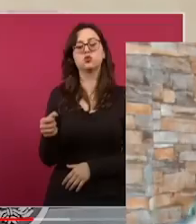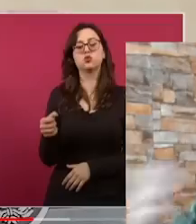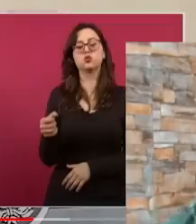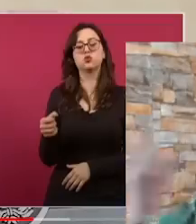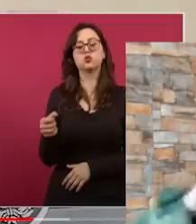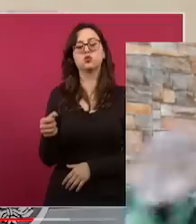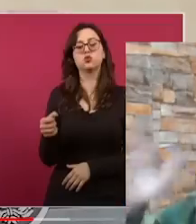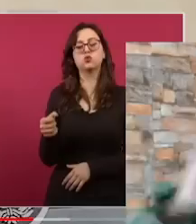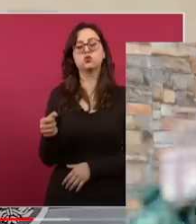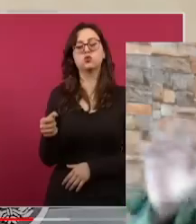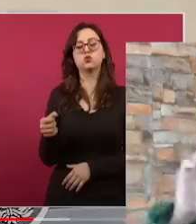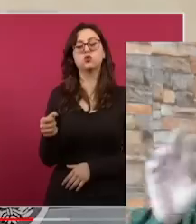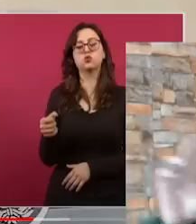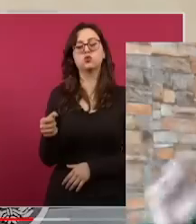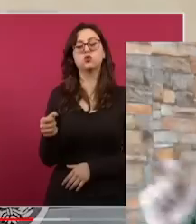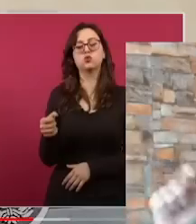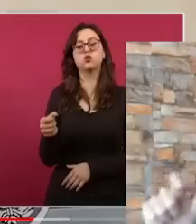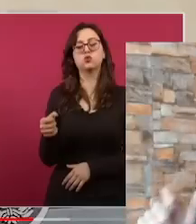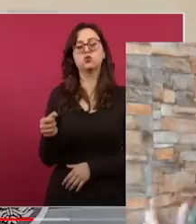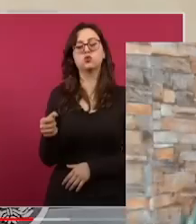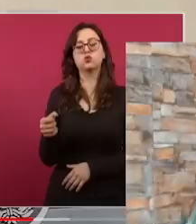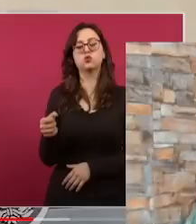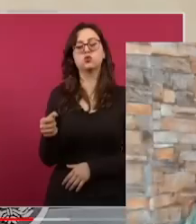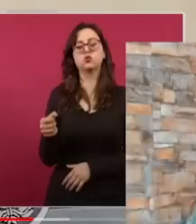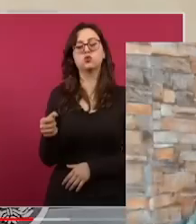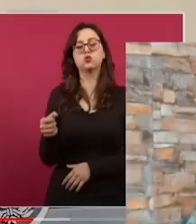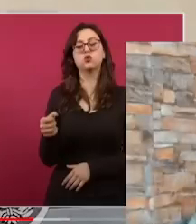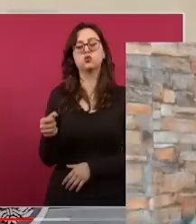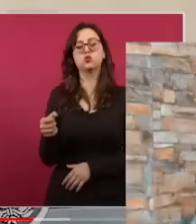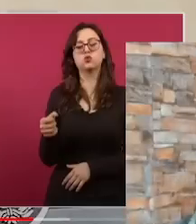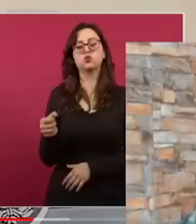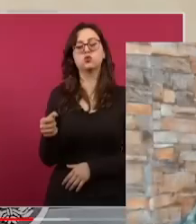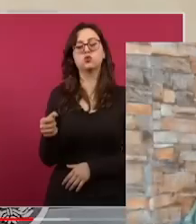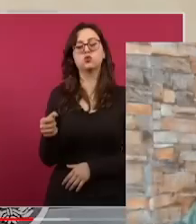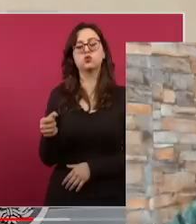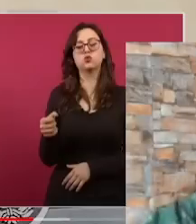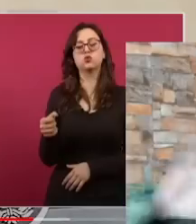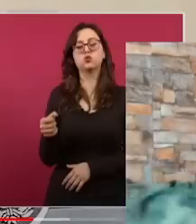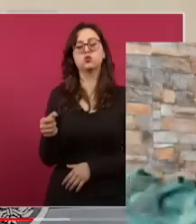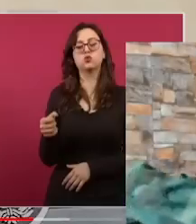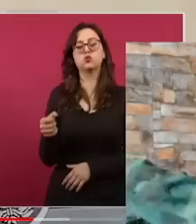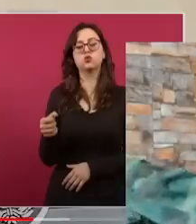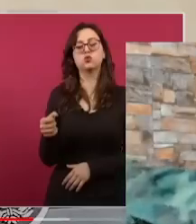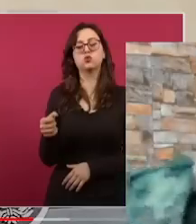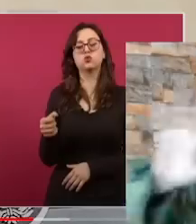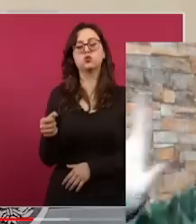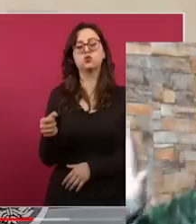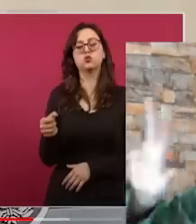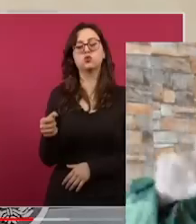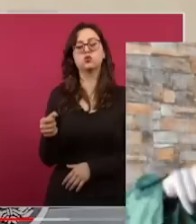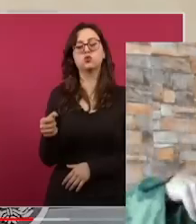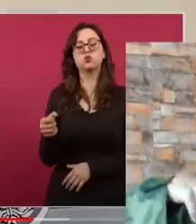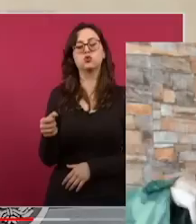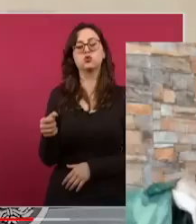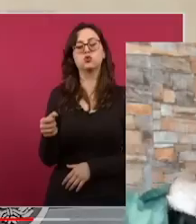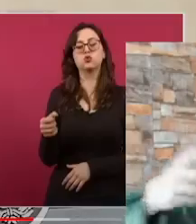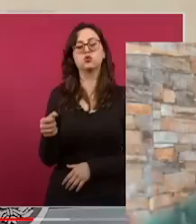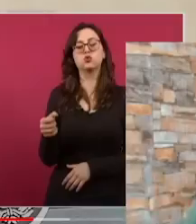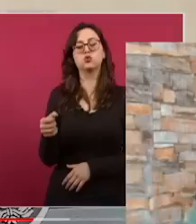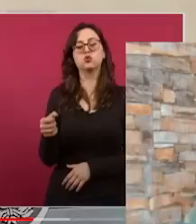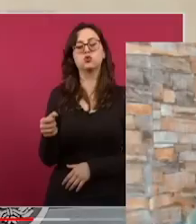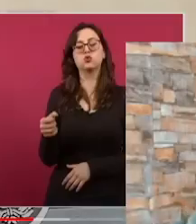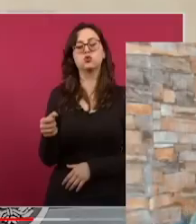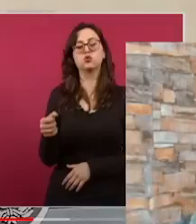escupiéndose las bilis que cada quien escupe, compas, y se la están tragando. Así, un show espantoso, un par